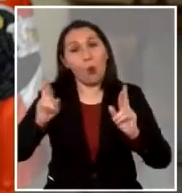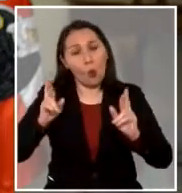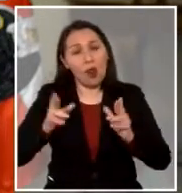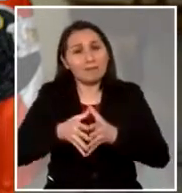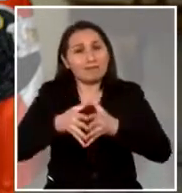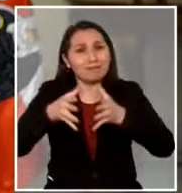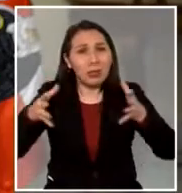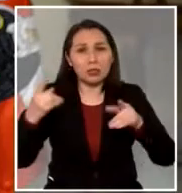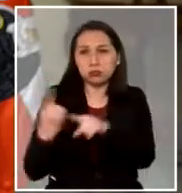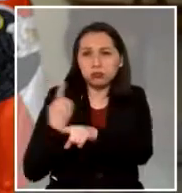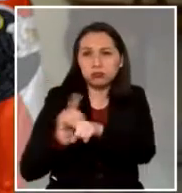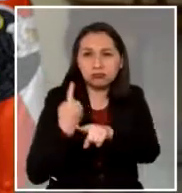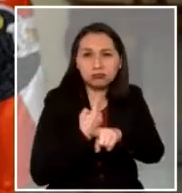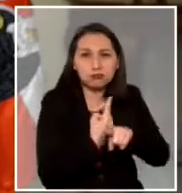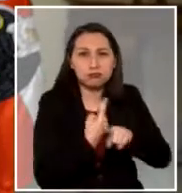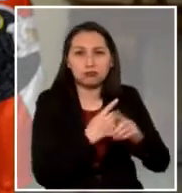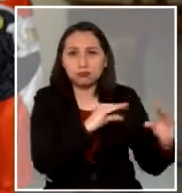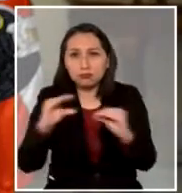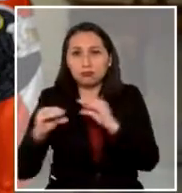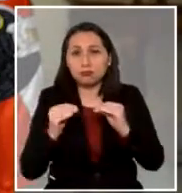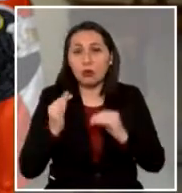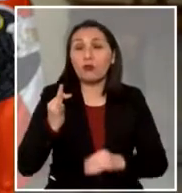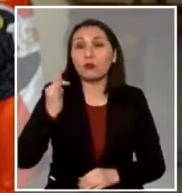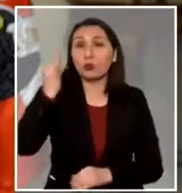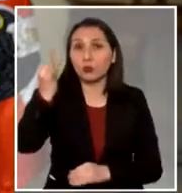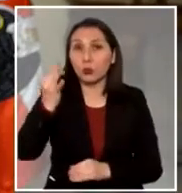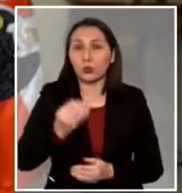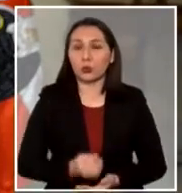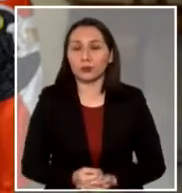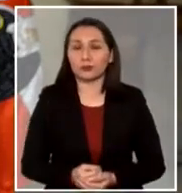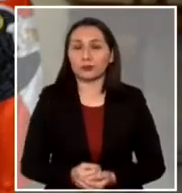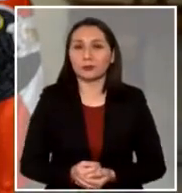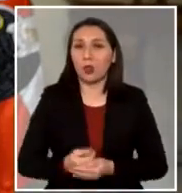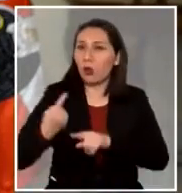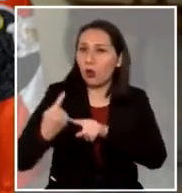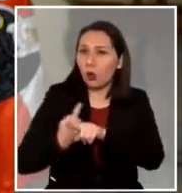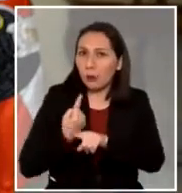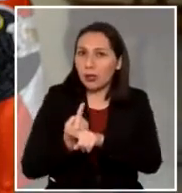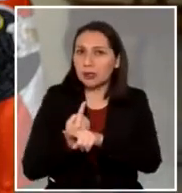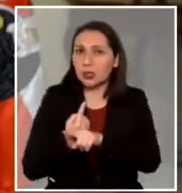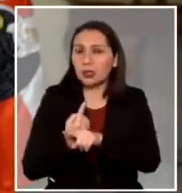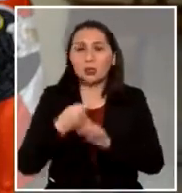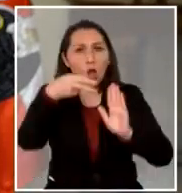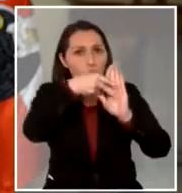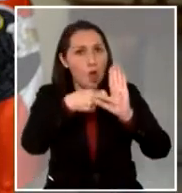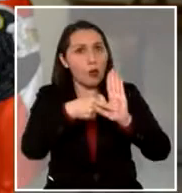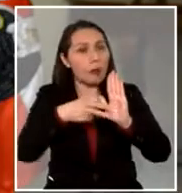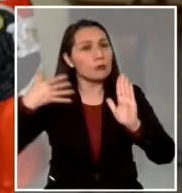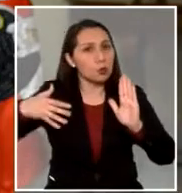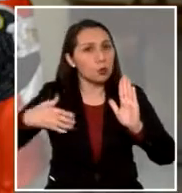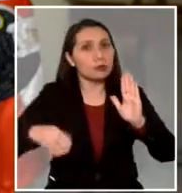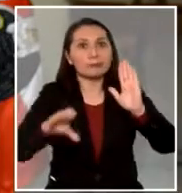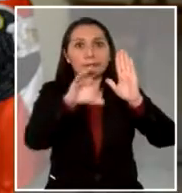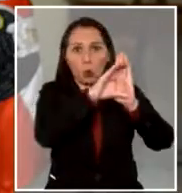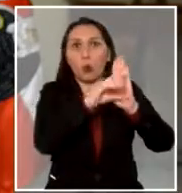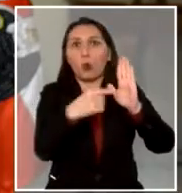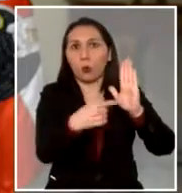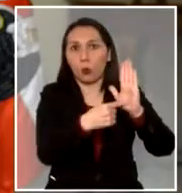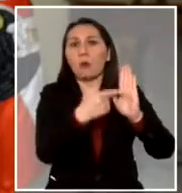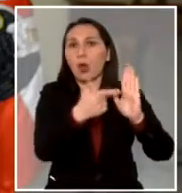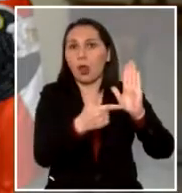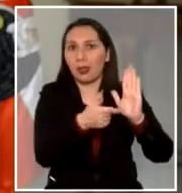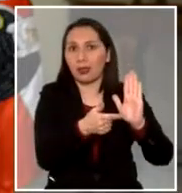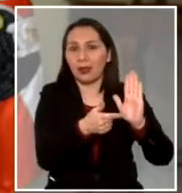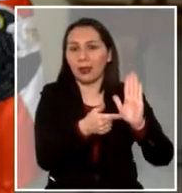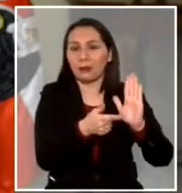fructífera compensación sobre nuestro futuro una conversación sobre nuestra norma fundamental la constitución política